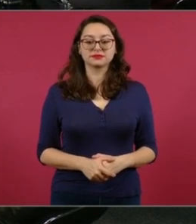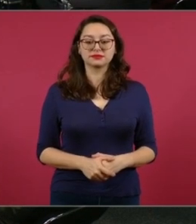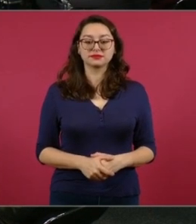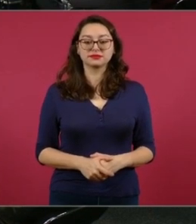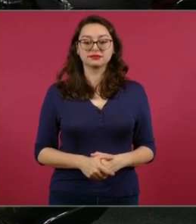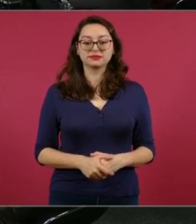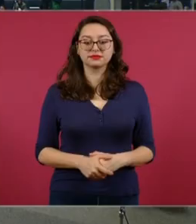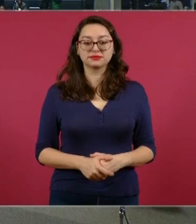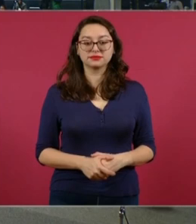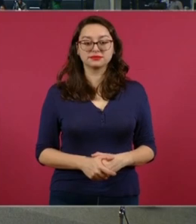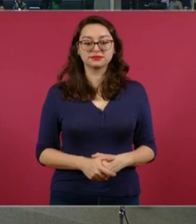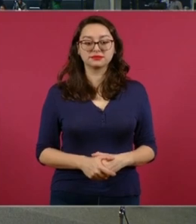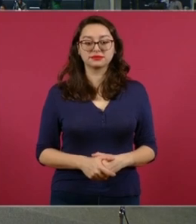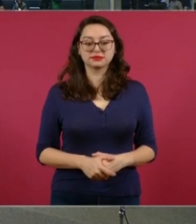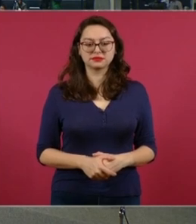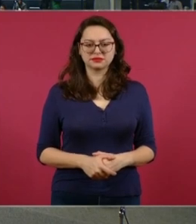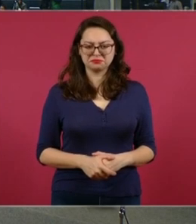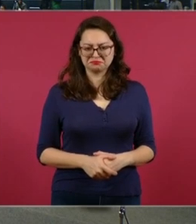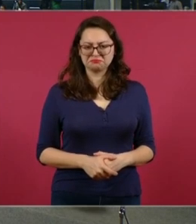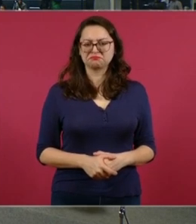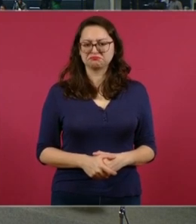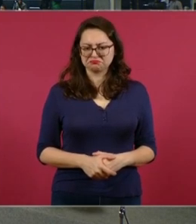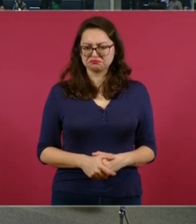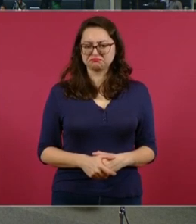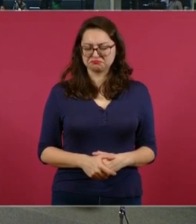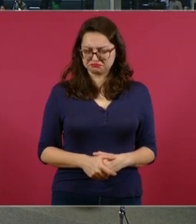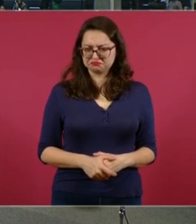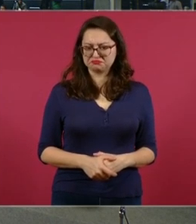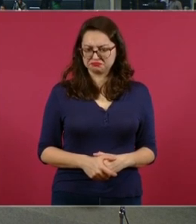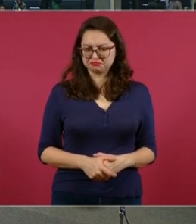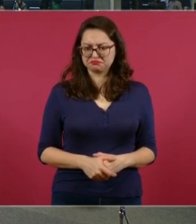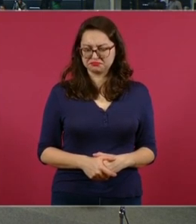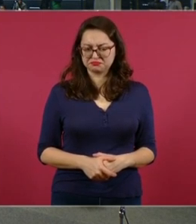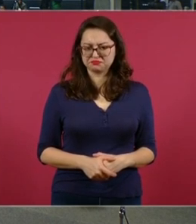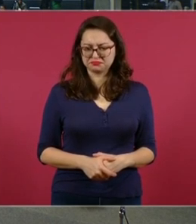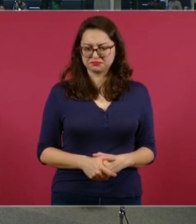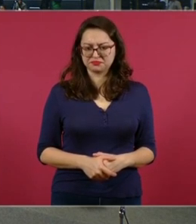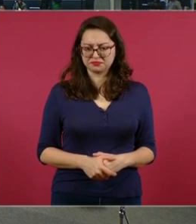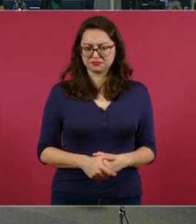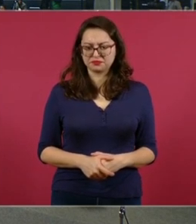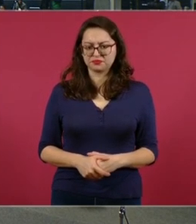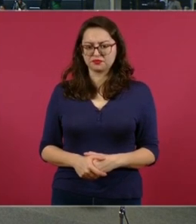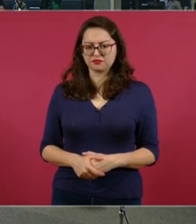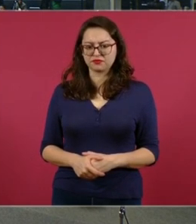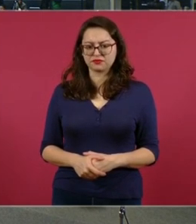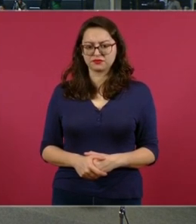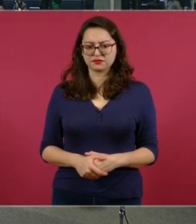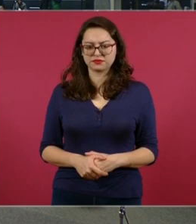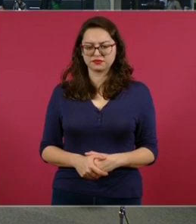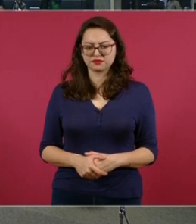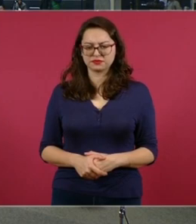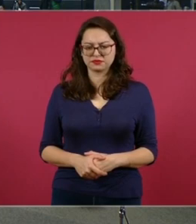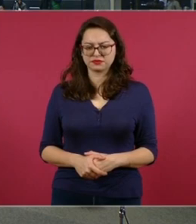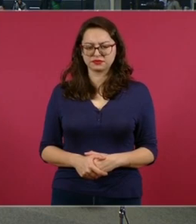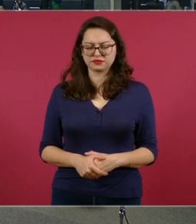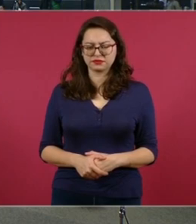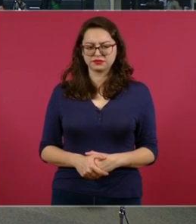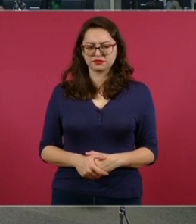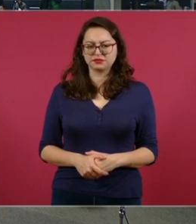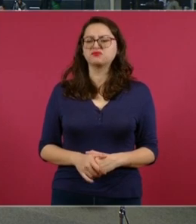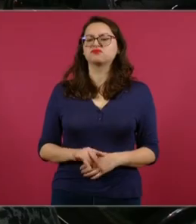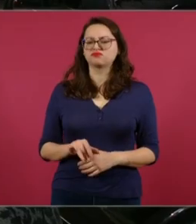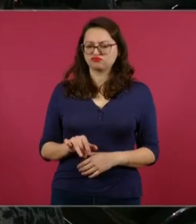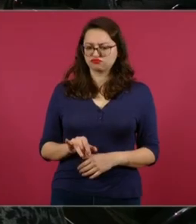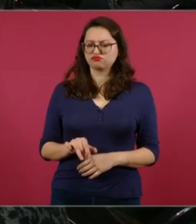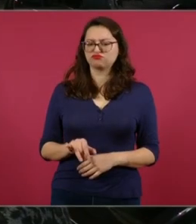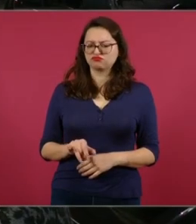Fallo de la COFESE. Ah, muy bien, sí. Está condicionando la compra a ciertas… Ah,